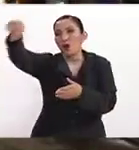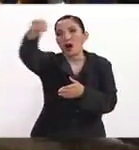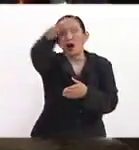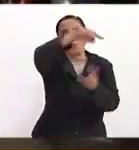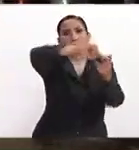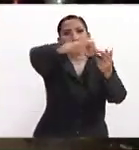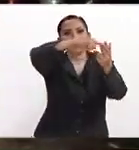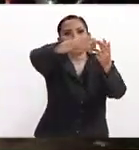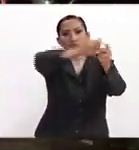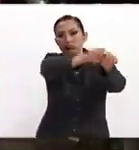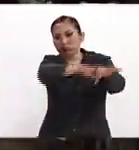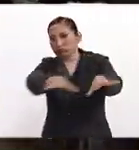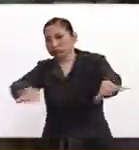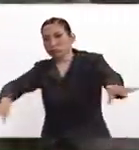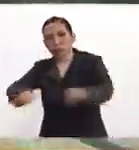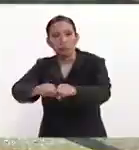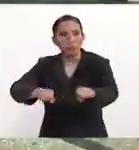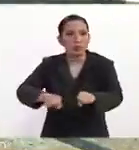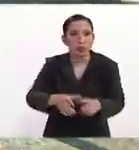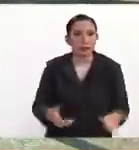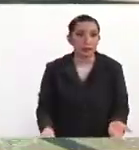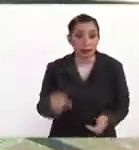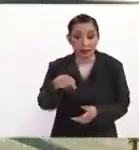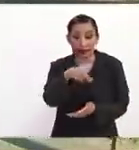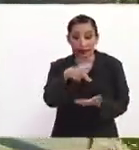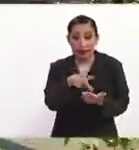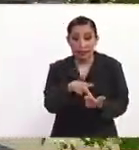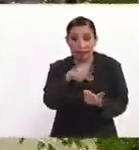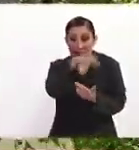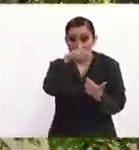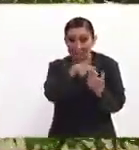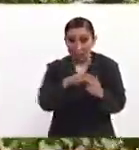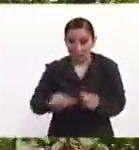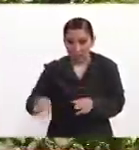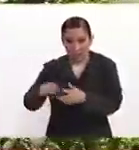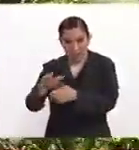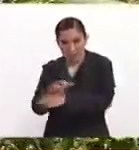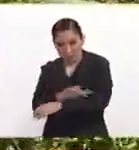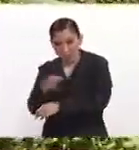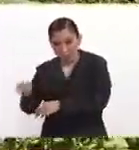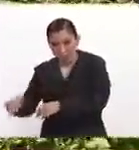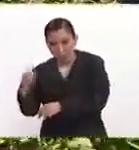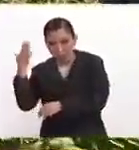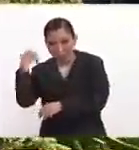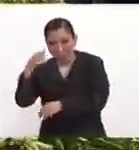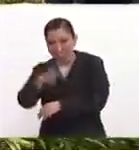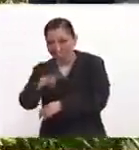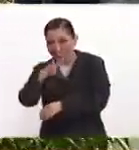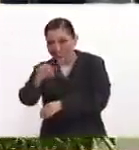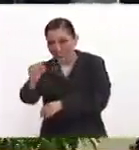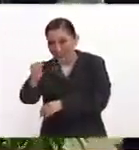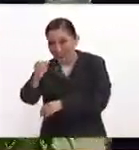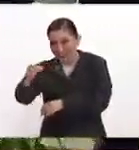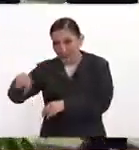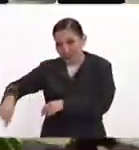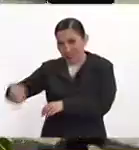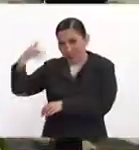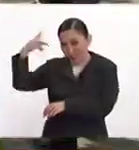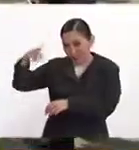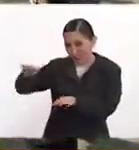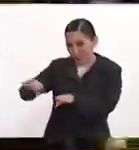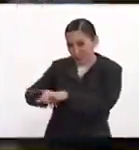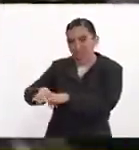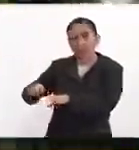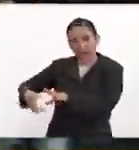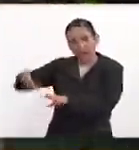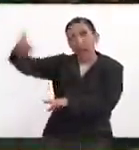pueden generar sismos importantes. En esta región en donde ocurrió este sismo del pasado 19 de septiembre, ya